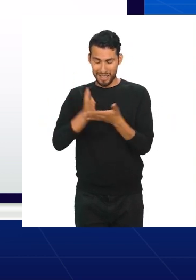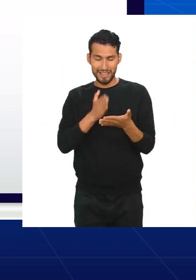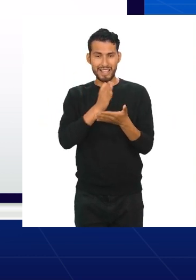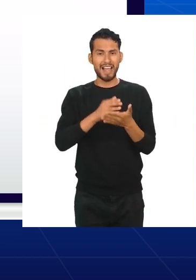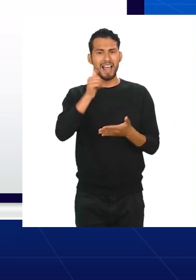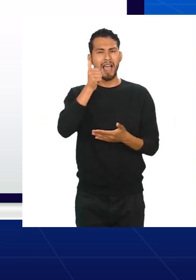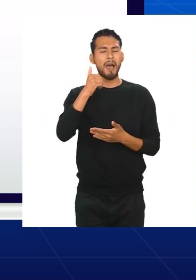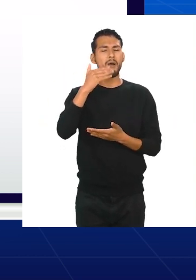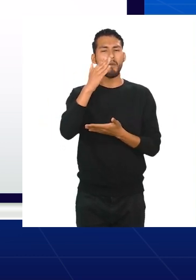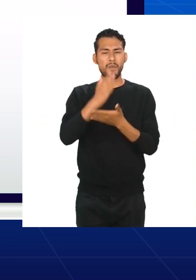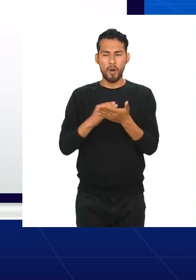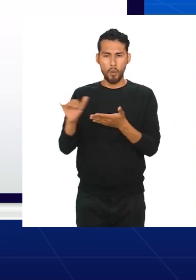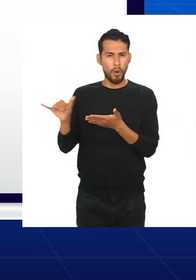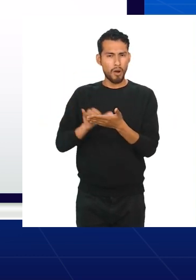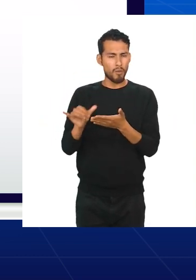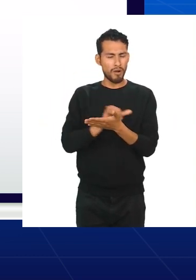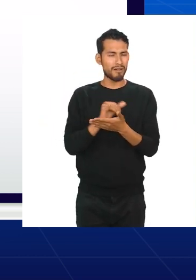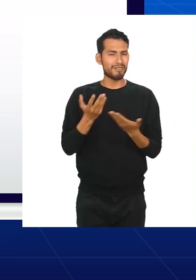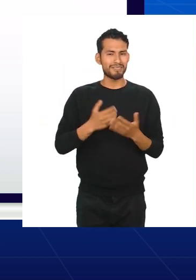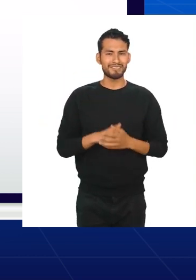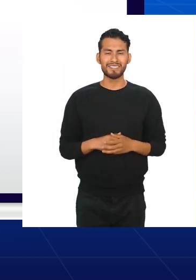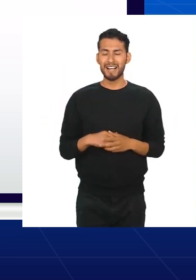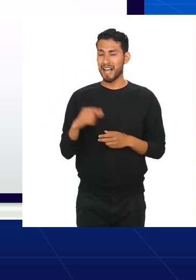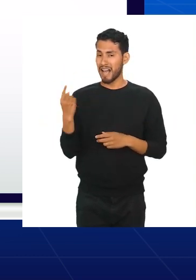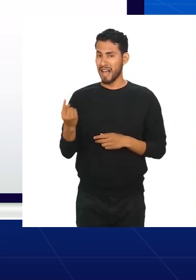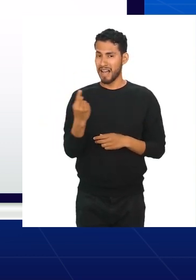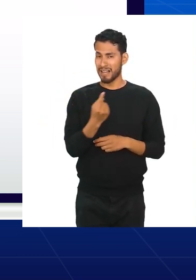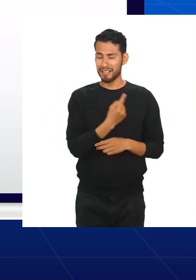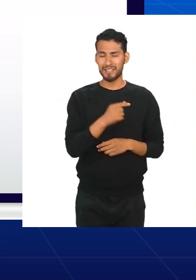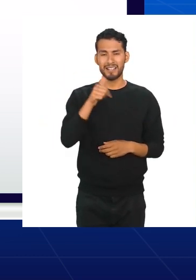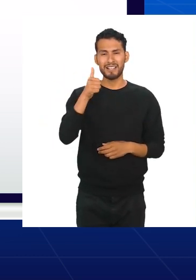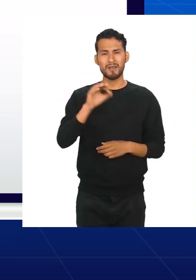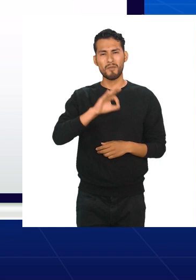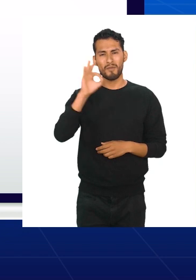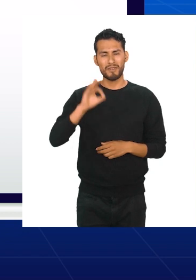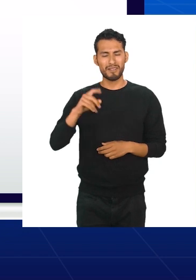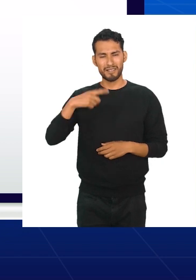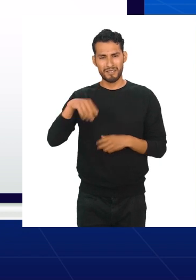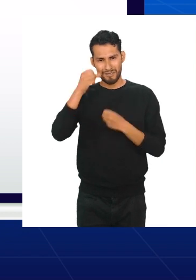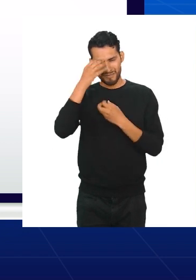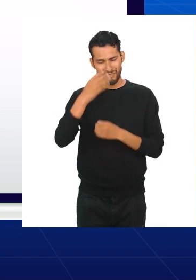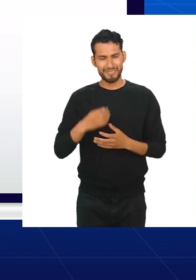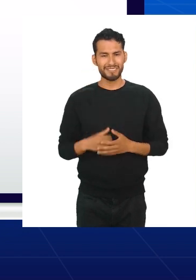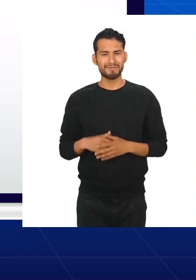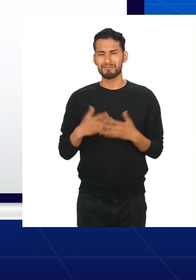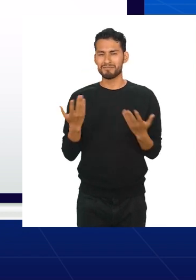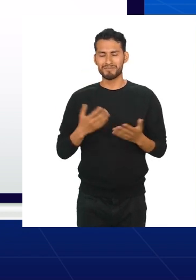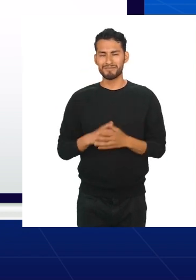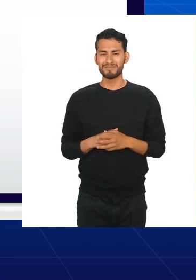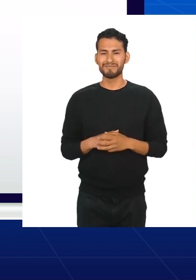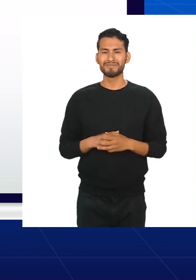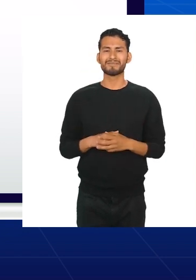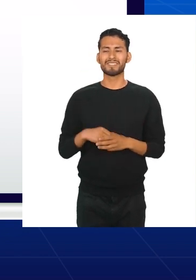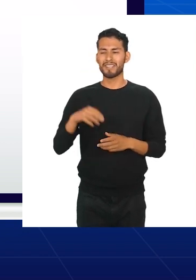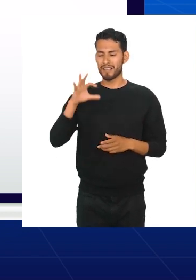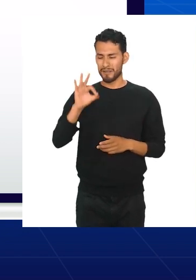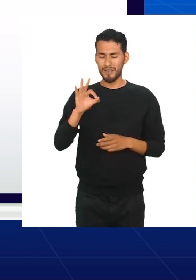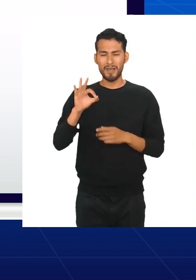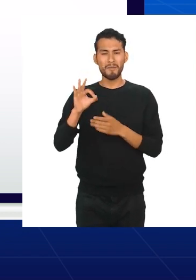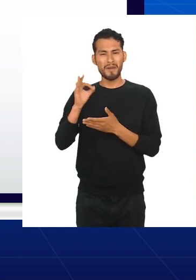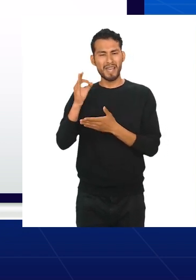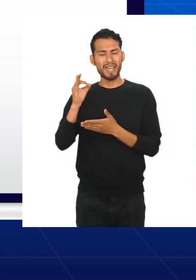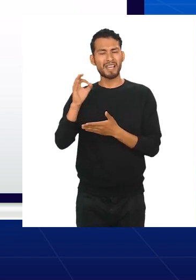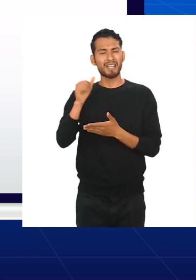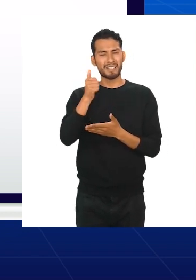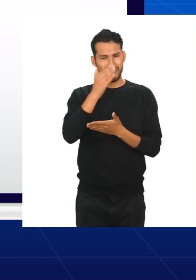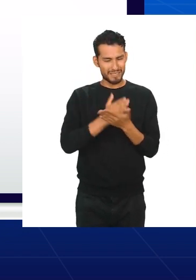en 10 partes iguales, correspondiendo cada uno al 10% de los datos. Tendríamos, por tanto, 9 deciles